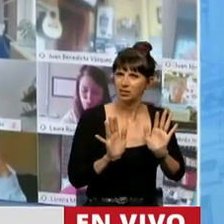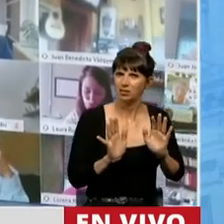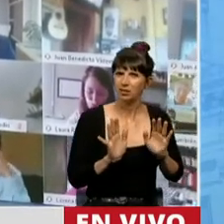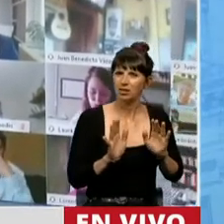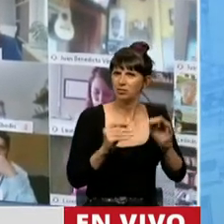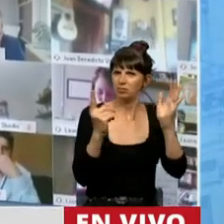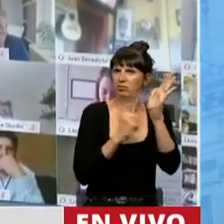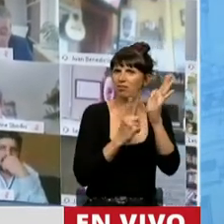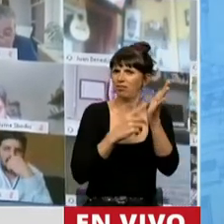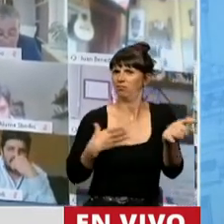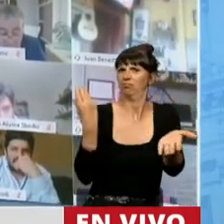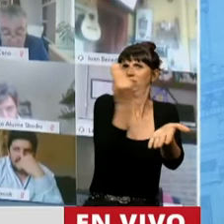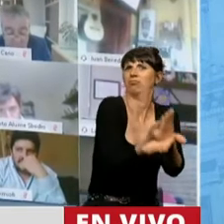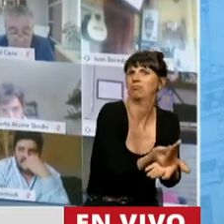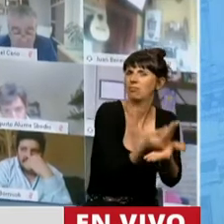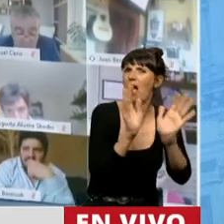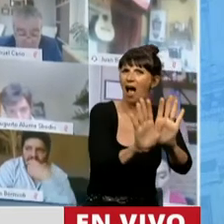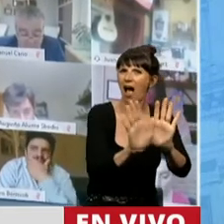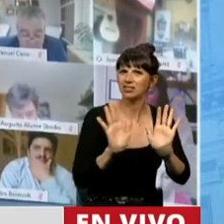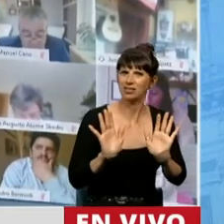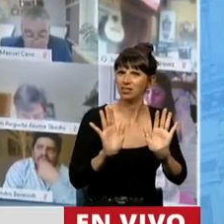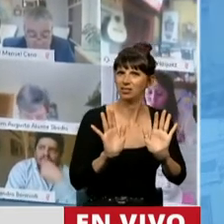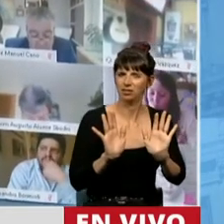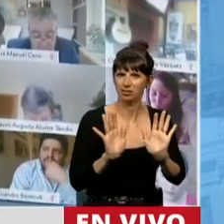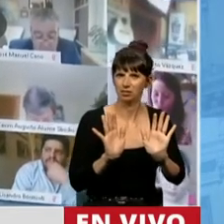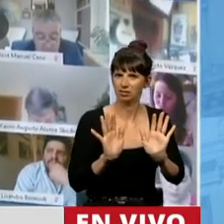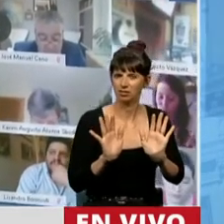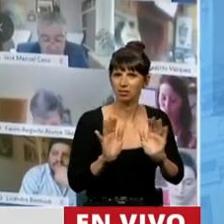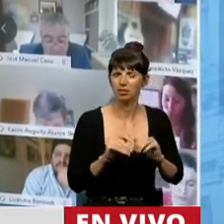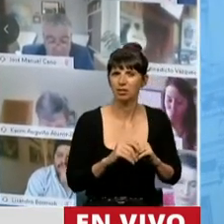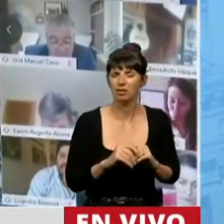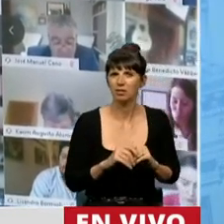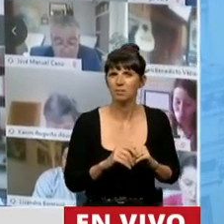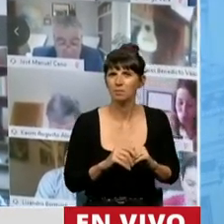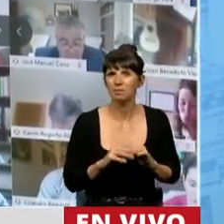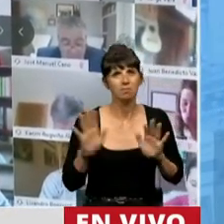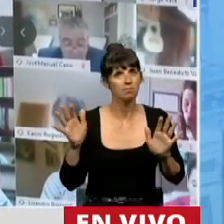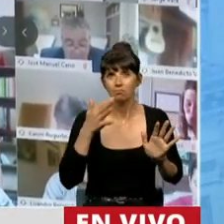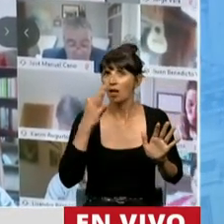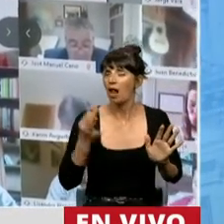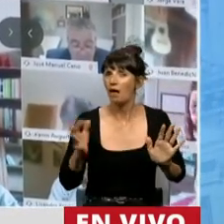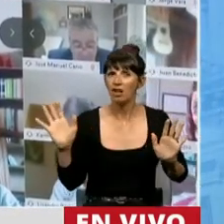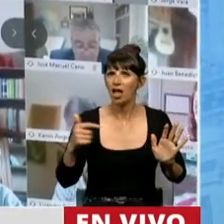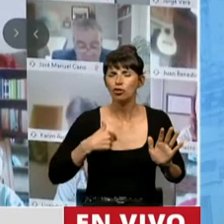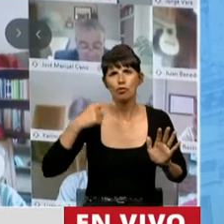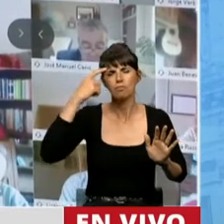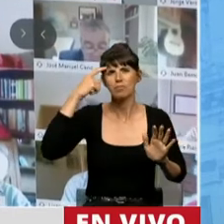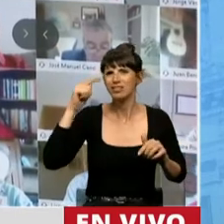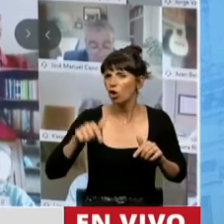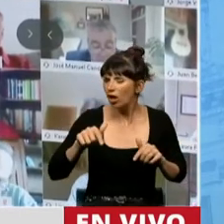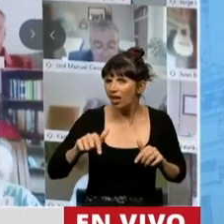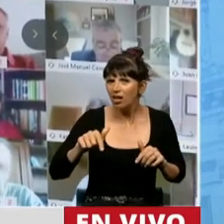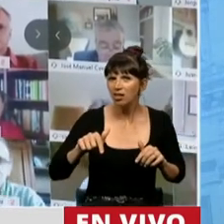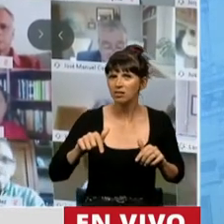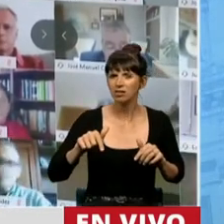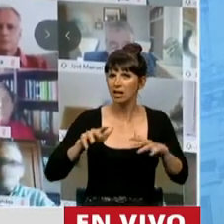en la titularización del órgano en el cual ha sido designado. Así que, señor presidente, creo que la cuestión que se ha